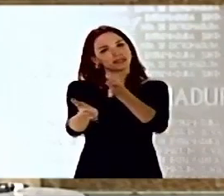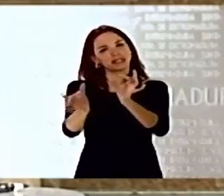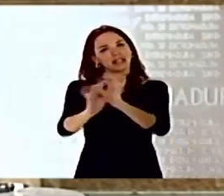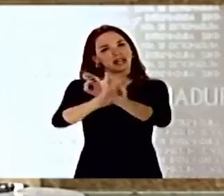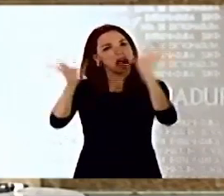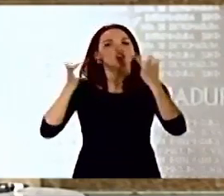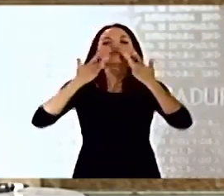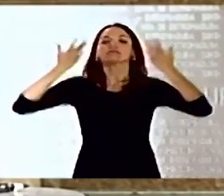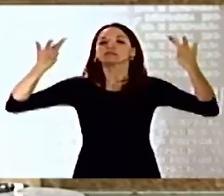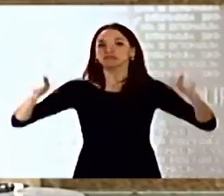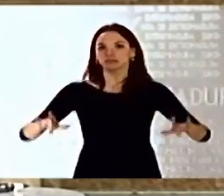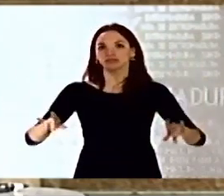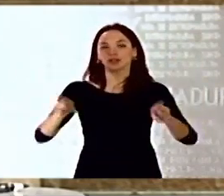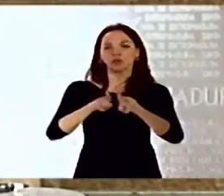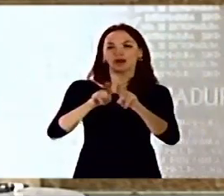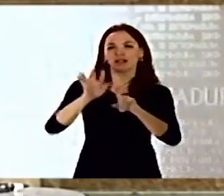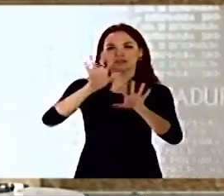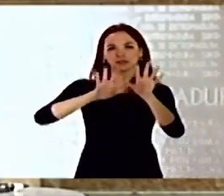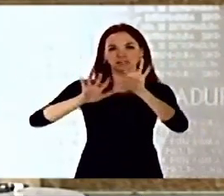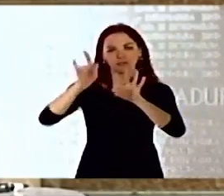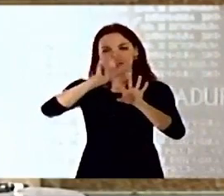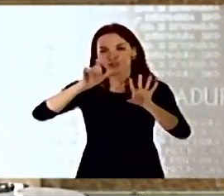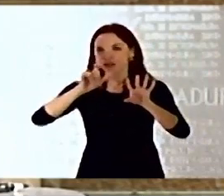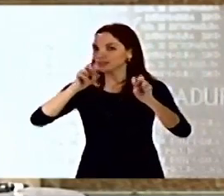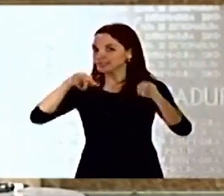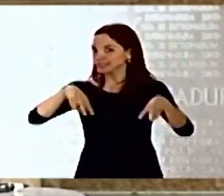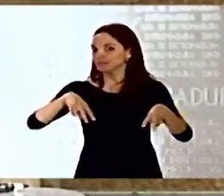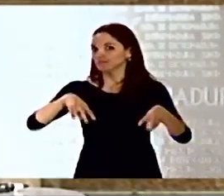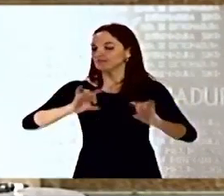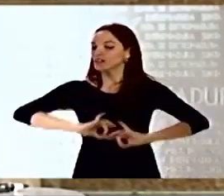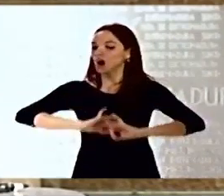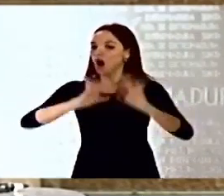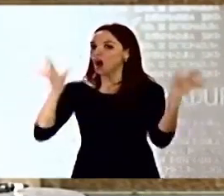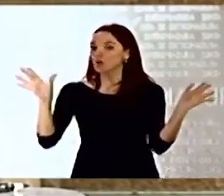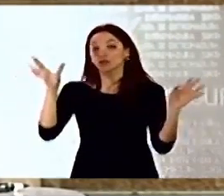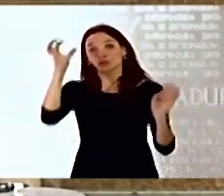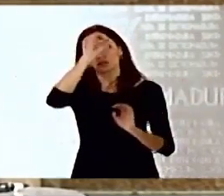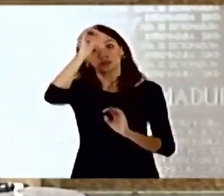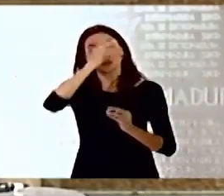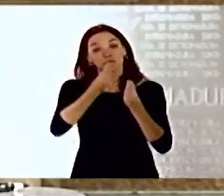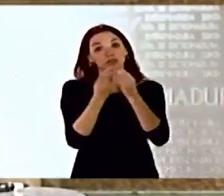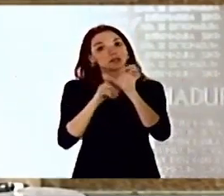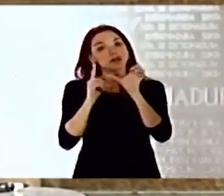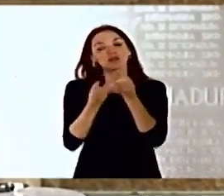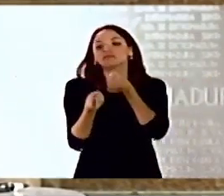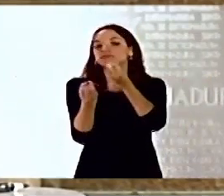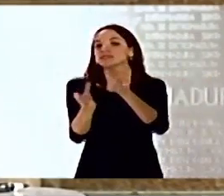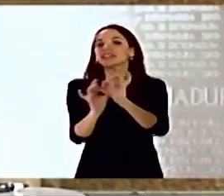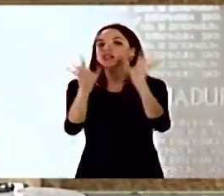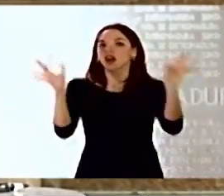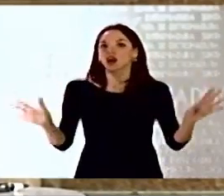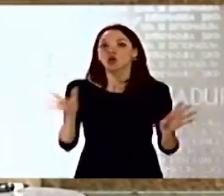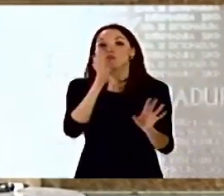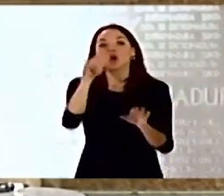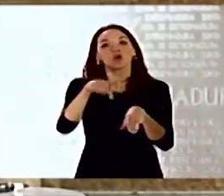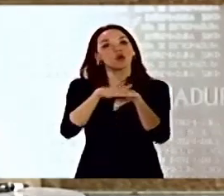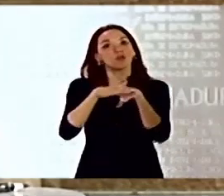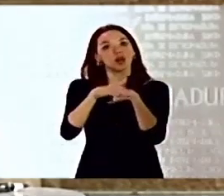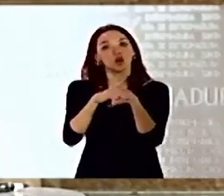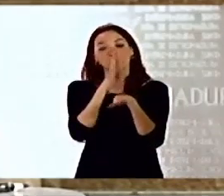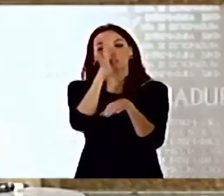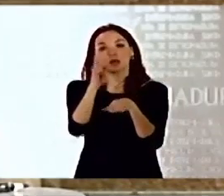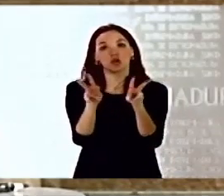lugar a equívocos a la ciudadanía que nos escucha. Y este tiene que ser un posicionamiento muy claro desde este nuevo escenario político que se da en